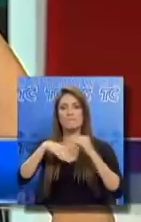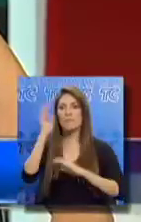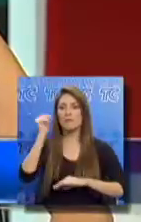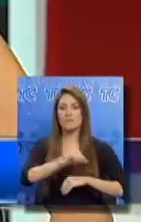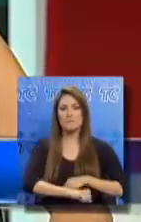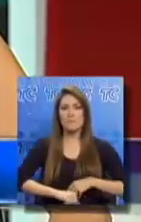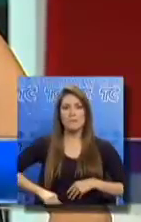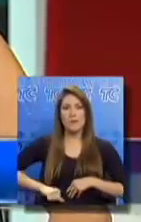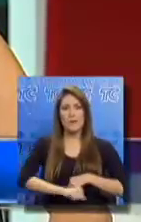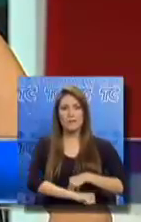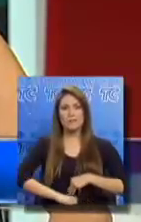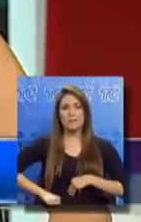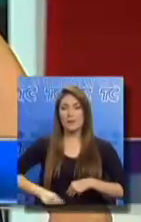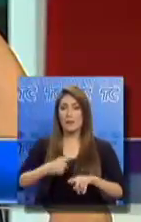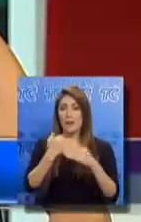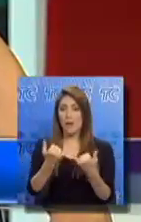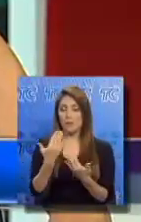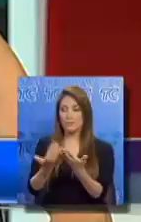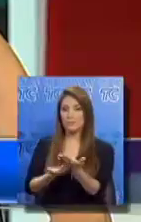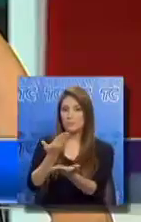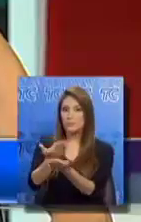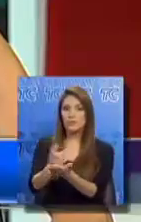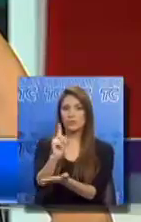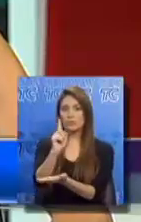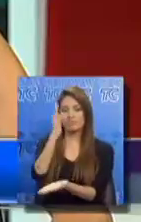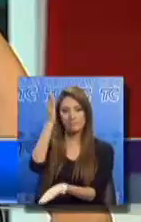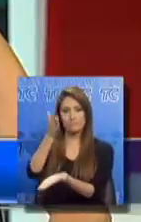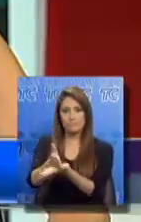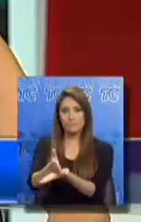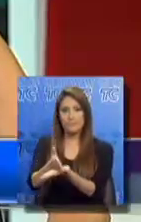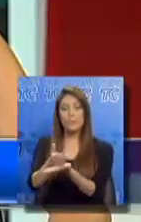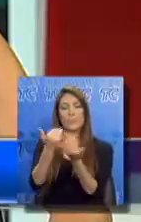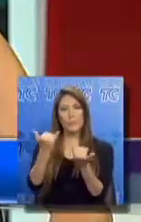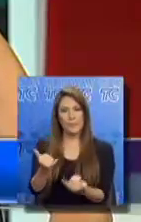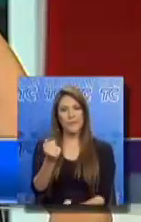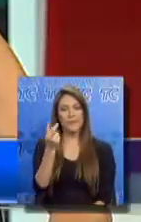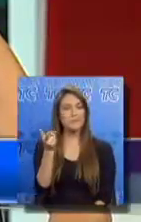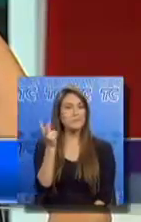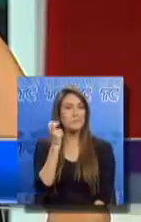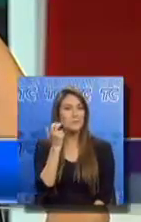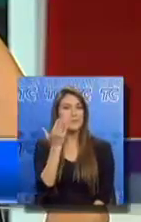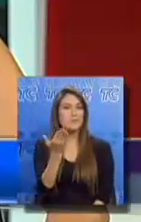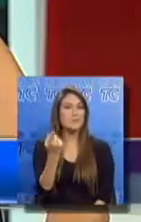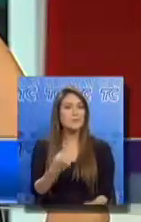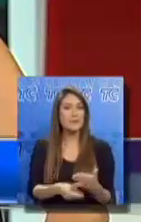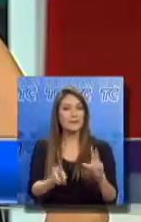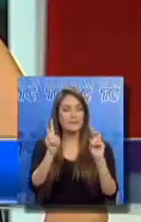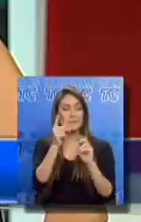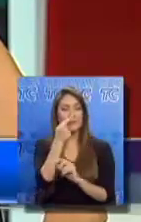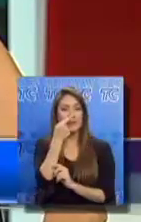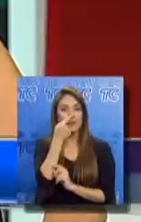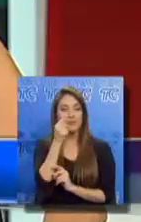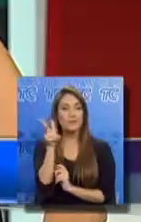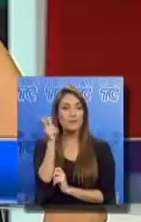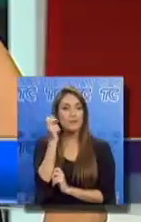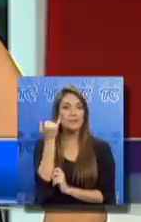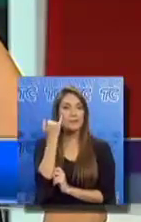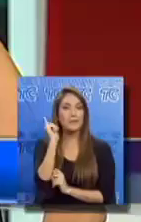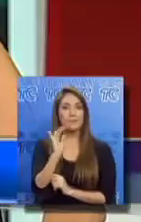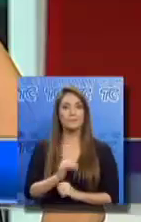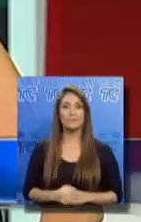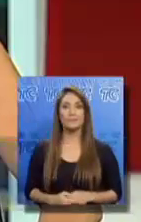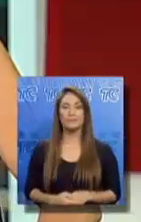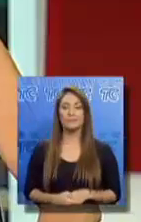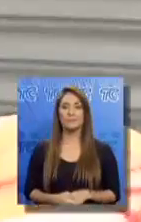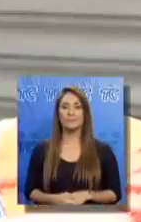ley de parto humanizado planteada en la Asamblea Nacional. Vamos a conocer más sobre esta interesante iniciativa.